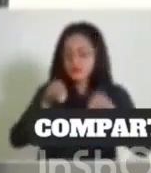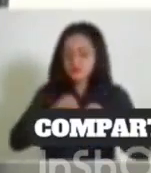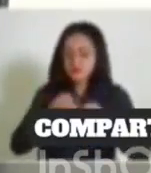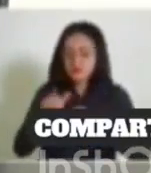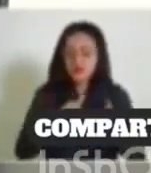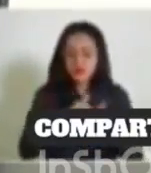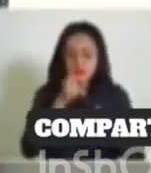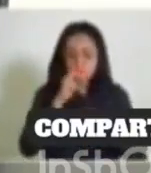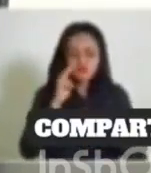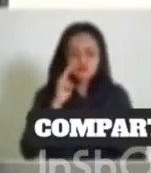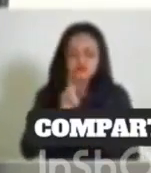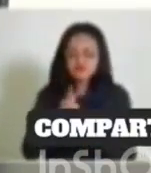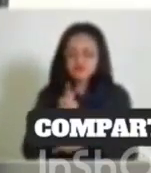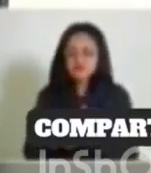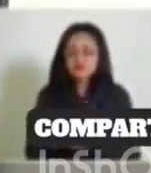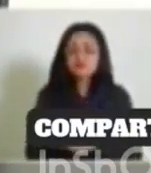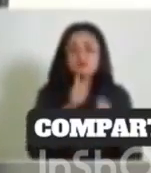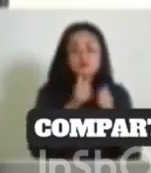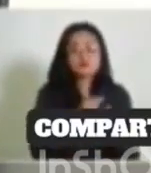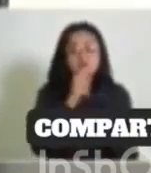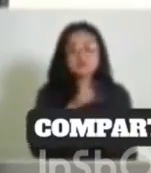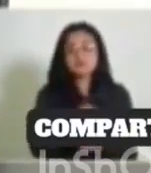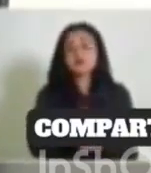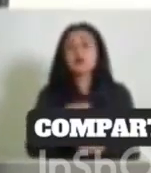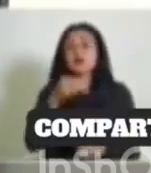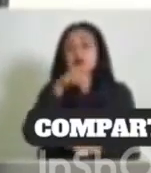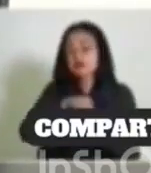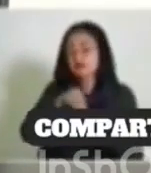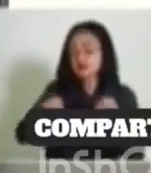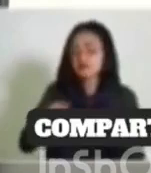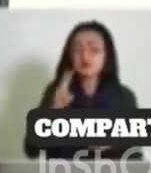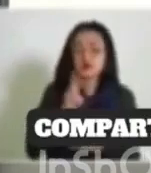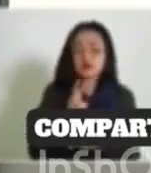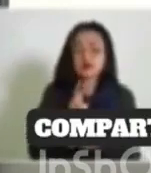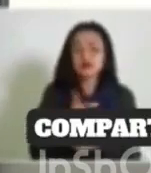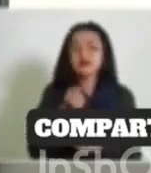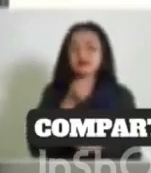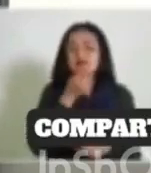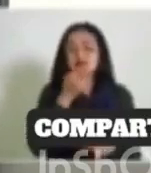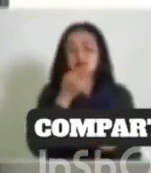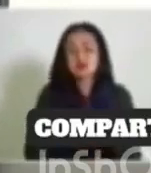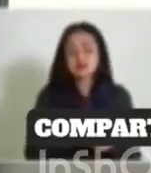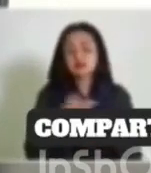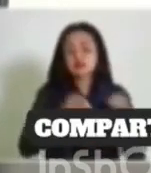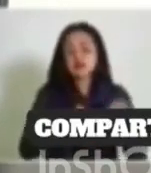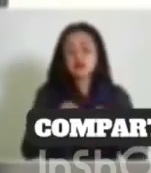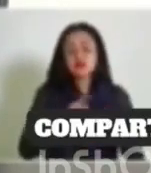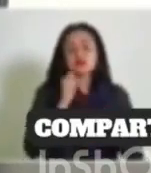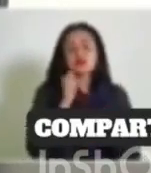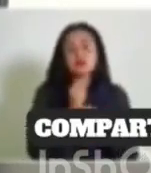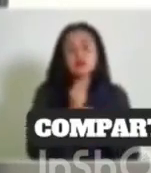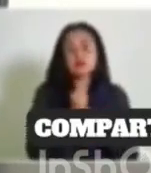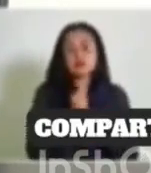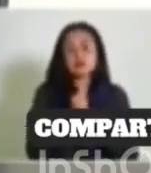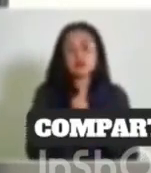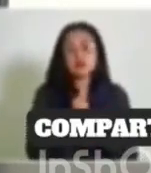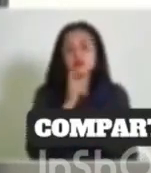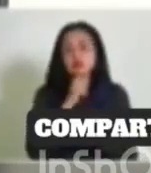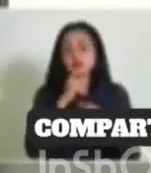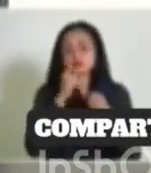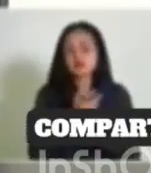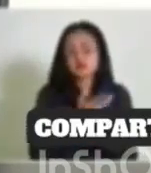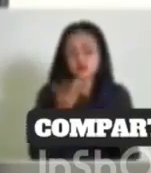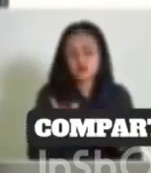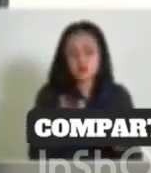de cumplimiento de los decretos y se mantendrán también los operativos de supervisión que lleva a cabo la Secretaría de Movilidad y la Secretaría de